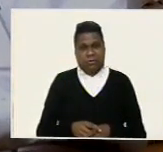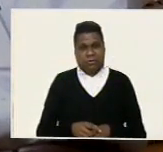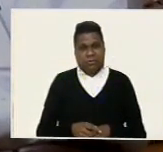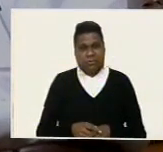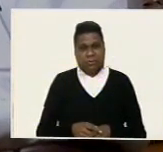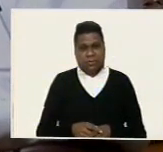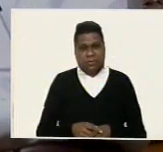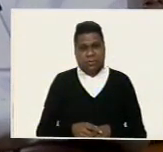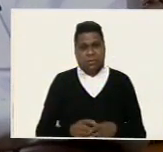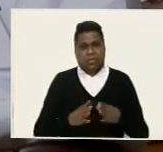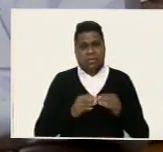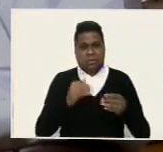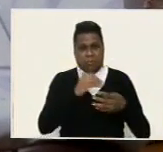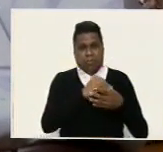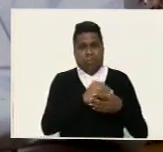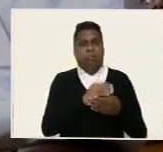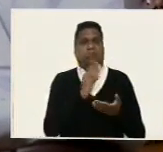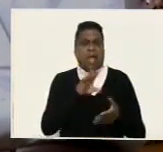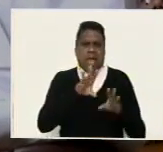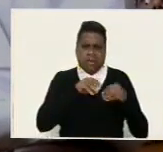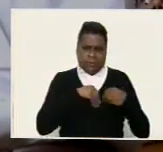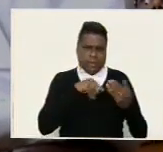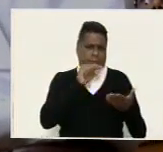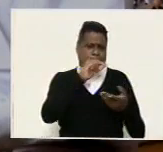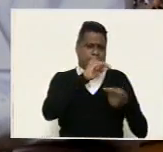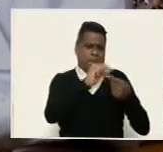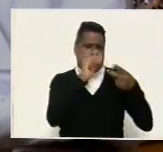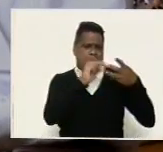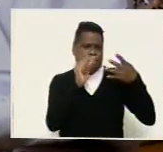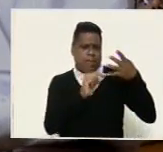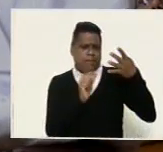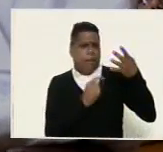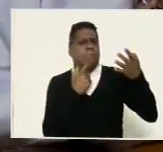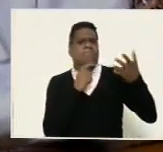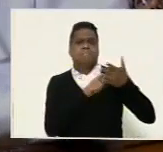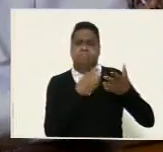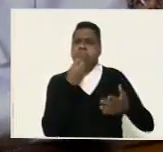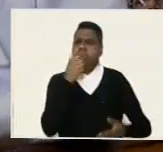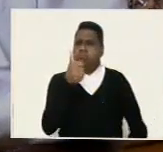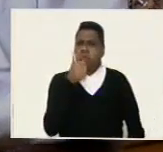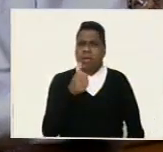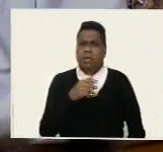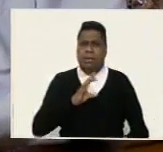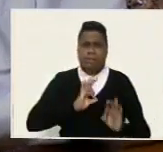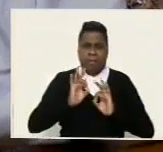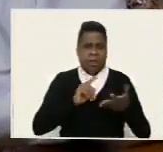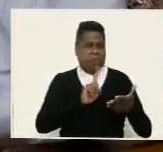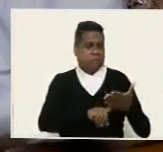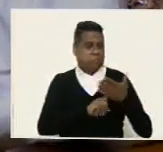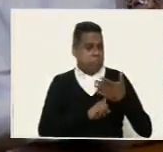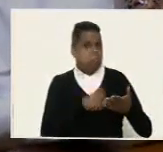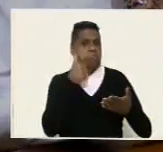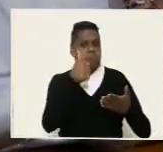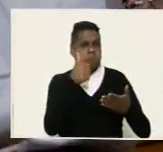día previamente para uno saber la materia que se va a discutir y prepararse para ella, ¿no?